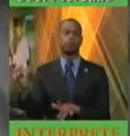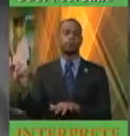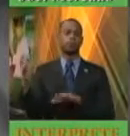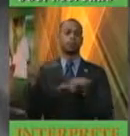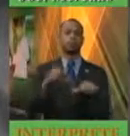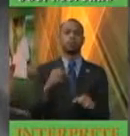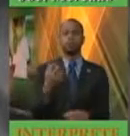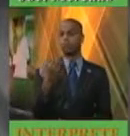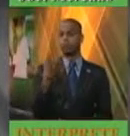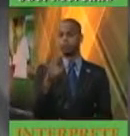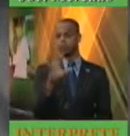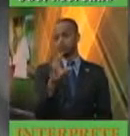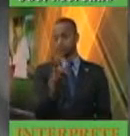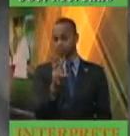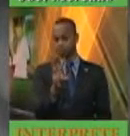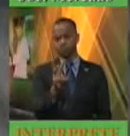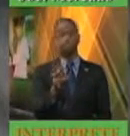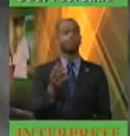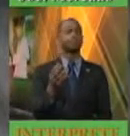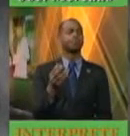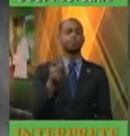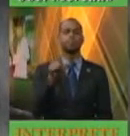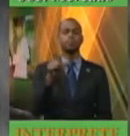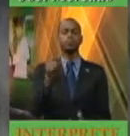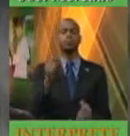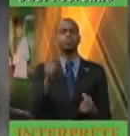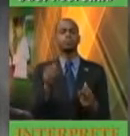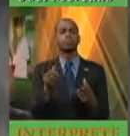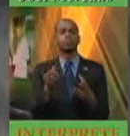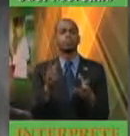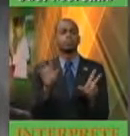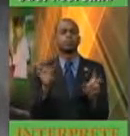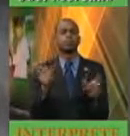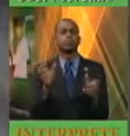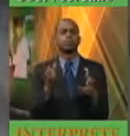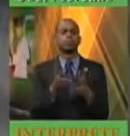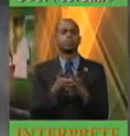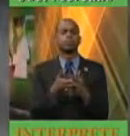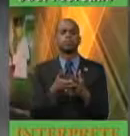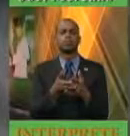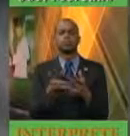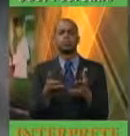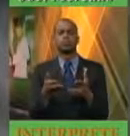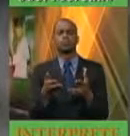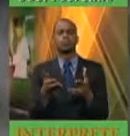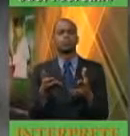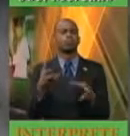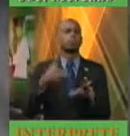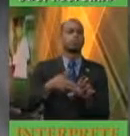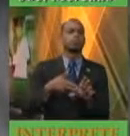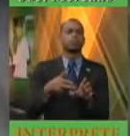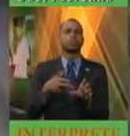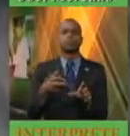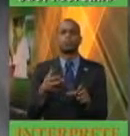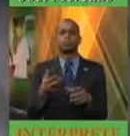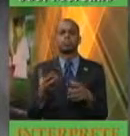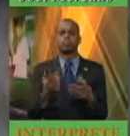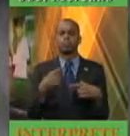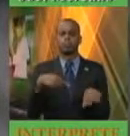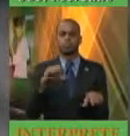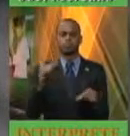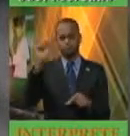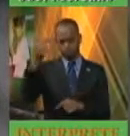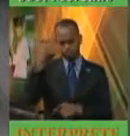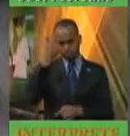1916, con una interrupción, don Ramón, y es que durante el